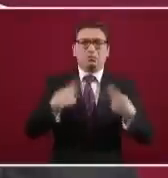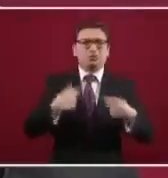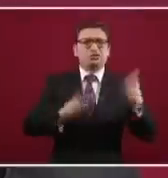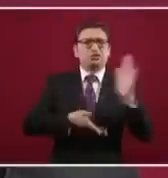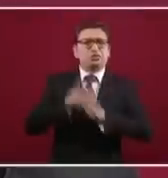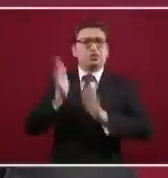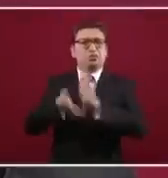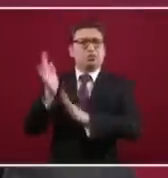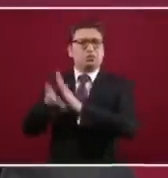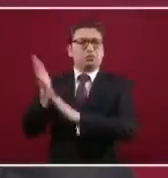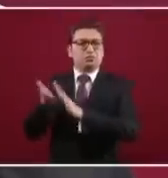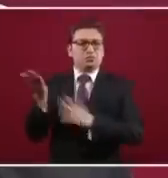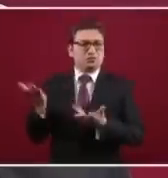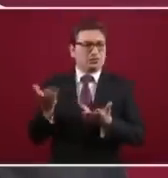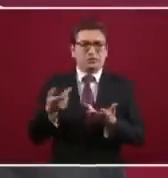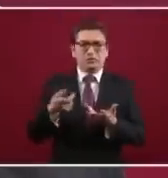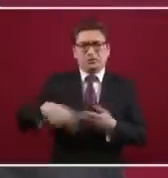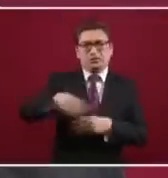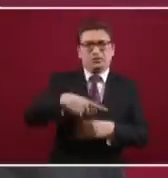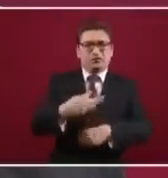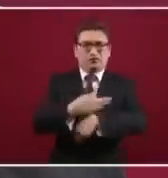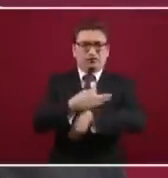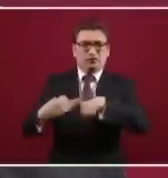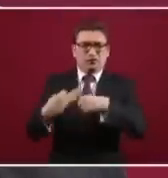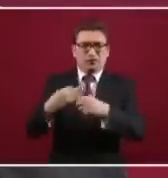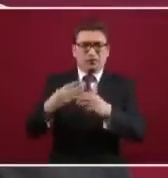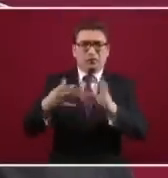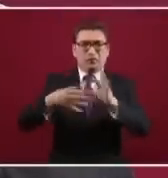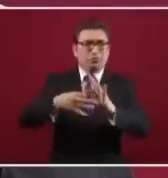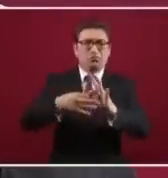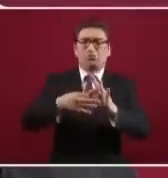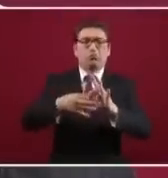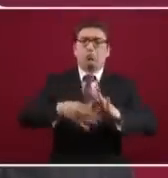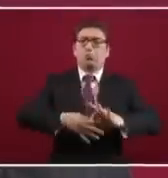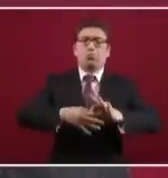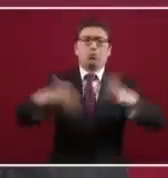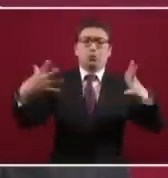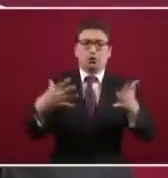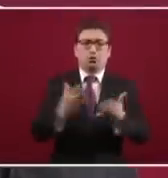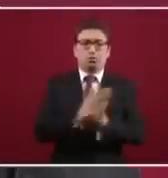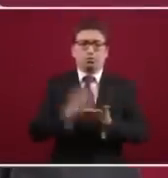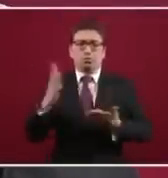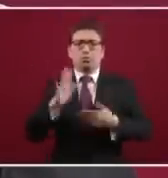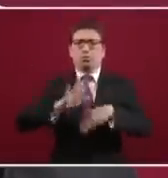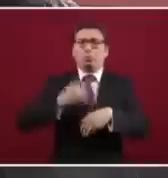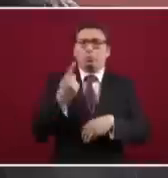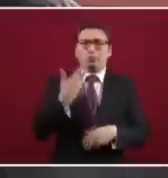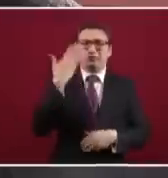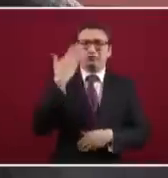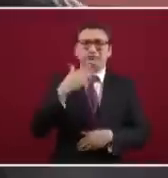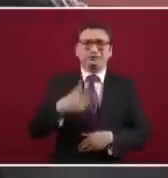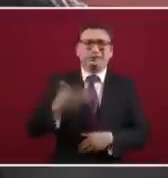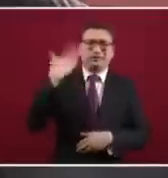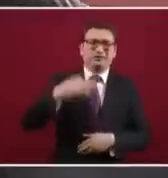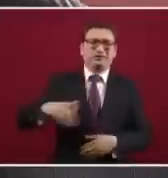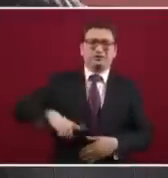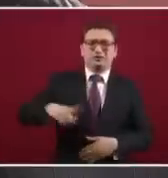¿Qué no se desintegraron las familias por esa política de abandono al campo?